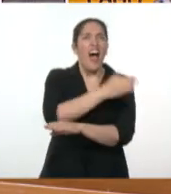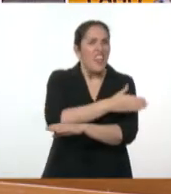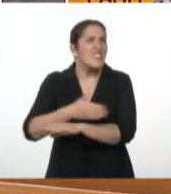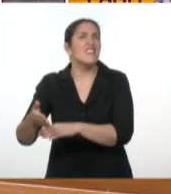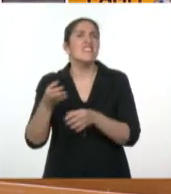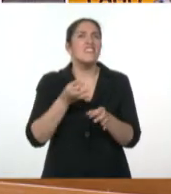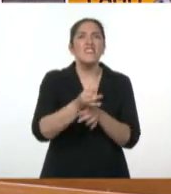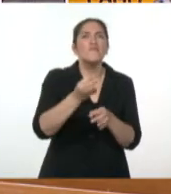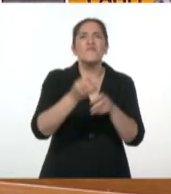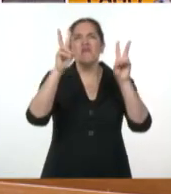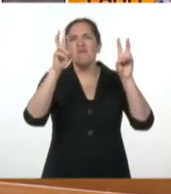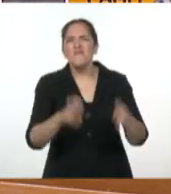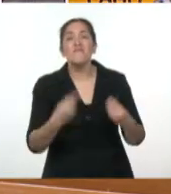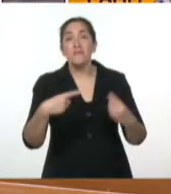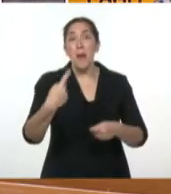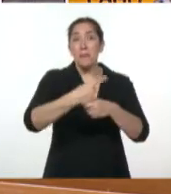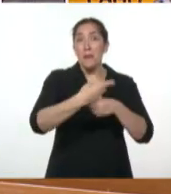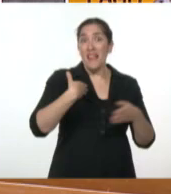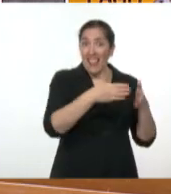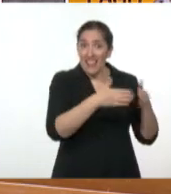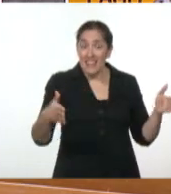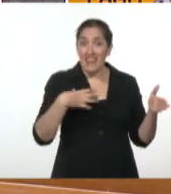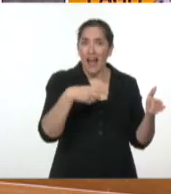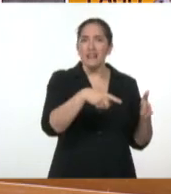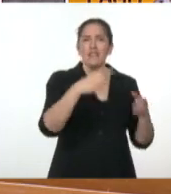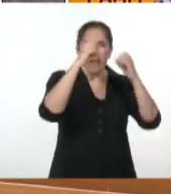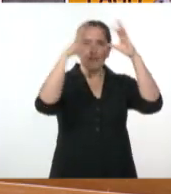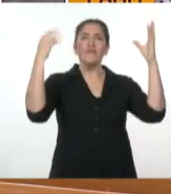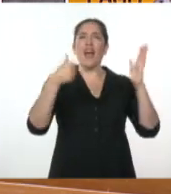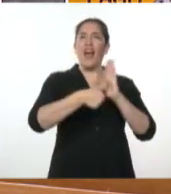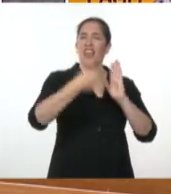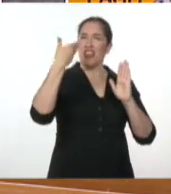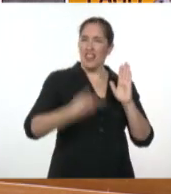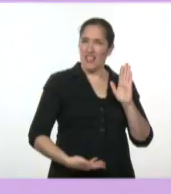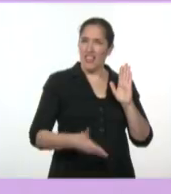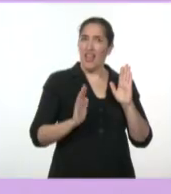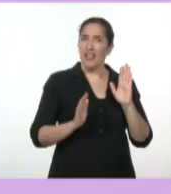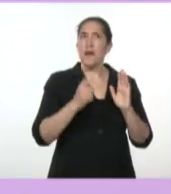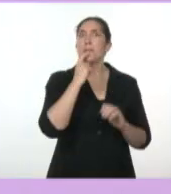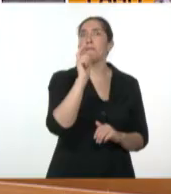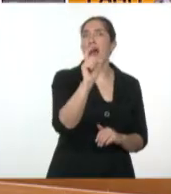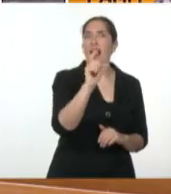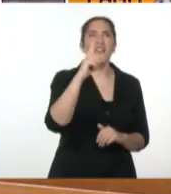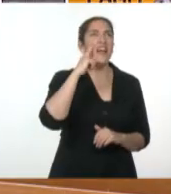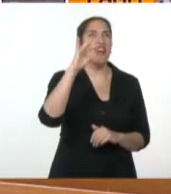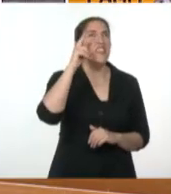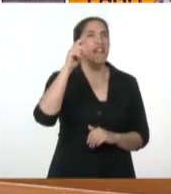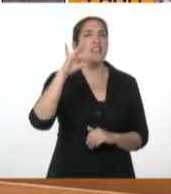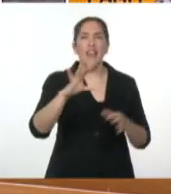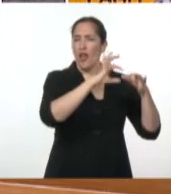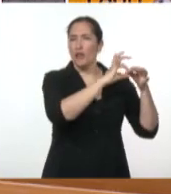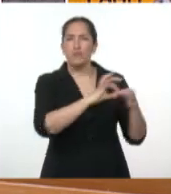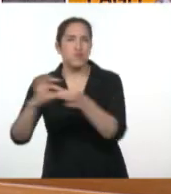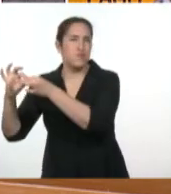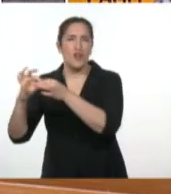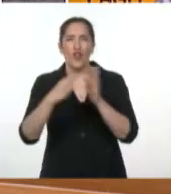arrancamos las primeras clases trabajando sobre el concepto de identidad. Eso creo que fue, la palabra identidad fue el hilo conductor de todas estas clases.